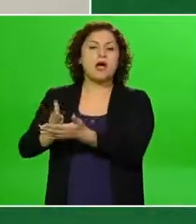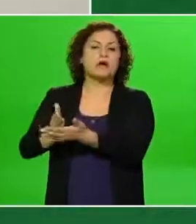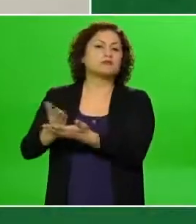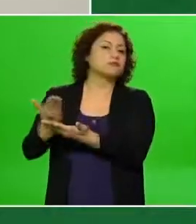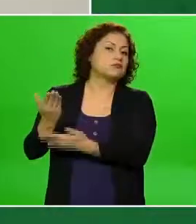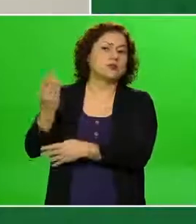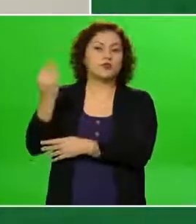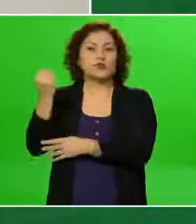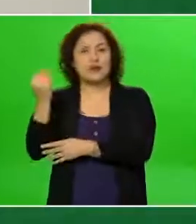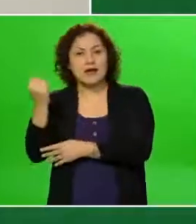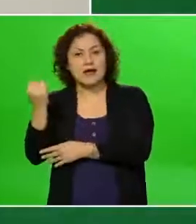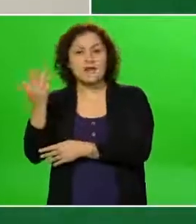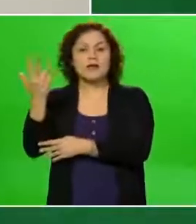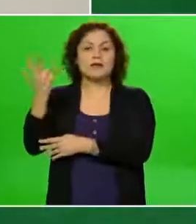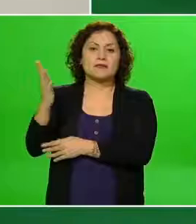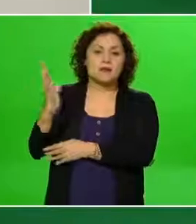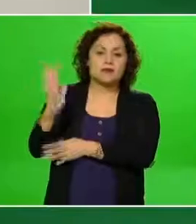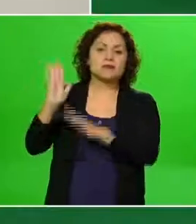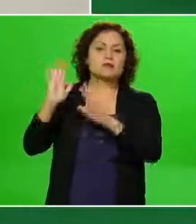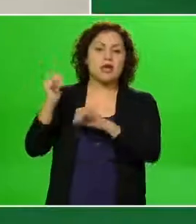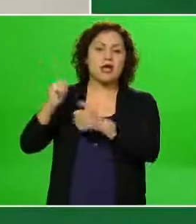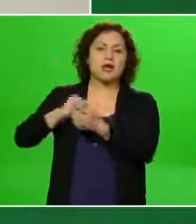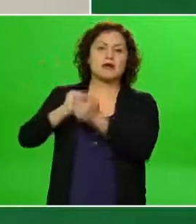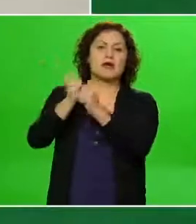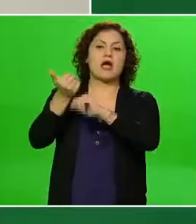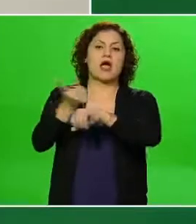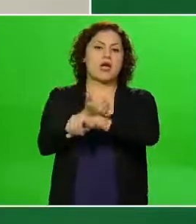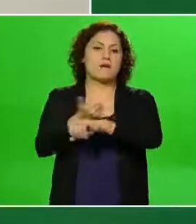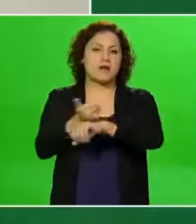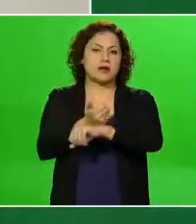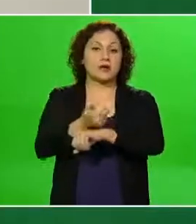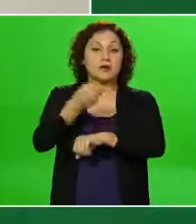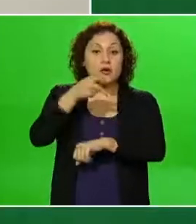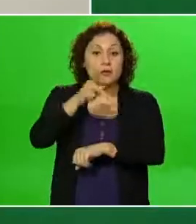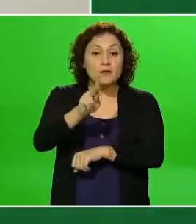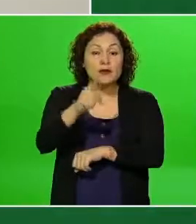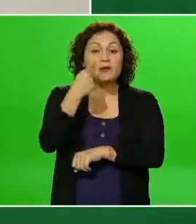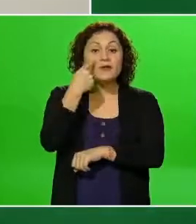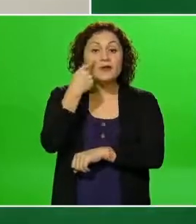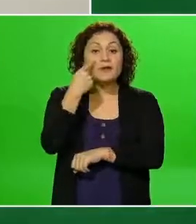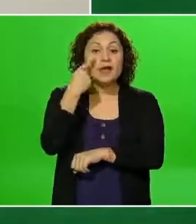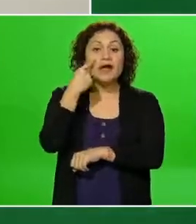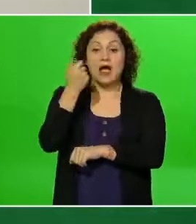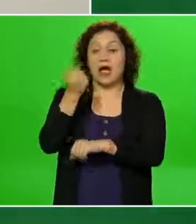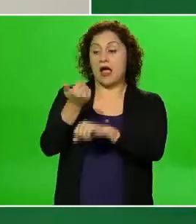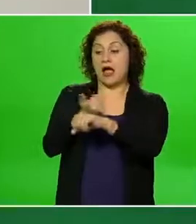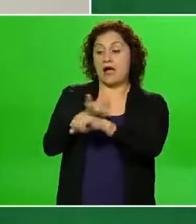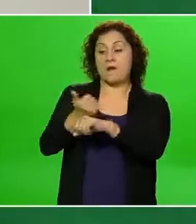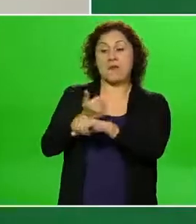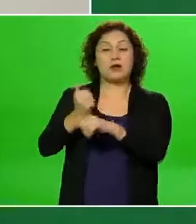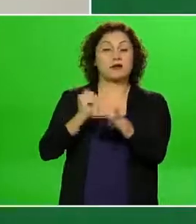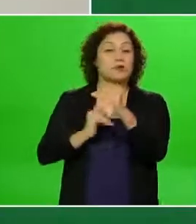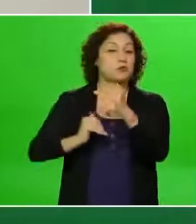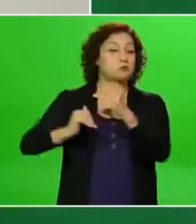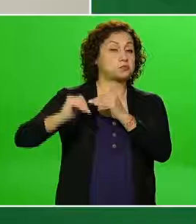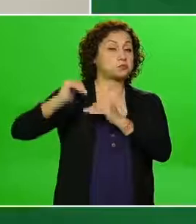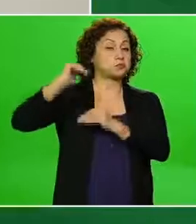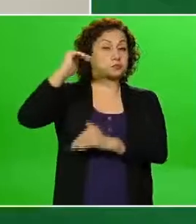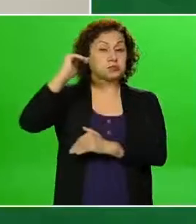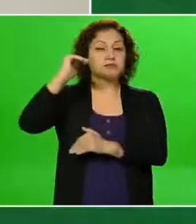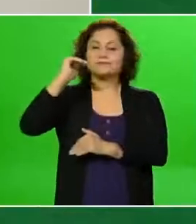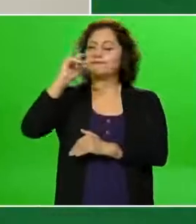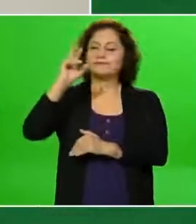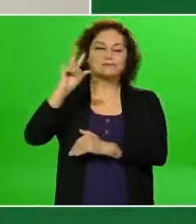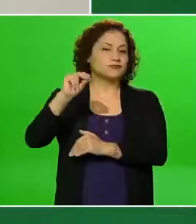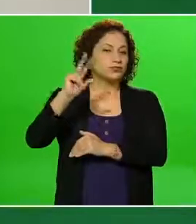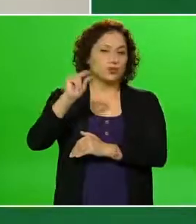con una puntuación que le dio el amarillo, pero no es un amarillo que en su momento esté evidenciando un comportamiento ascendente en el estado